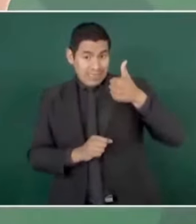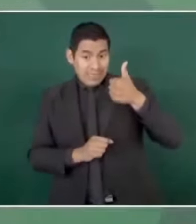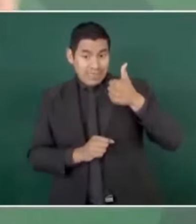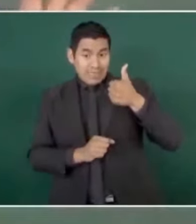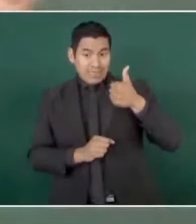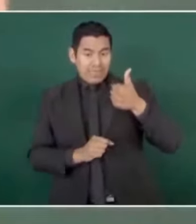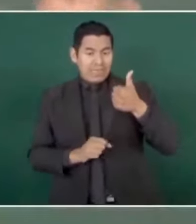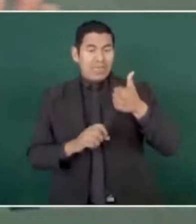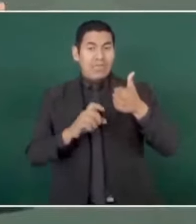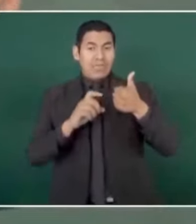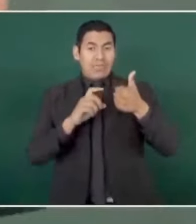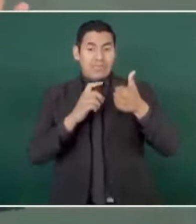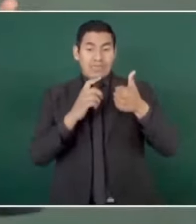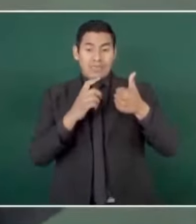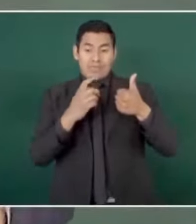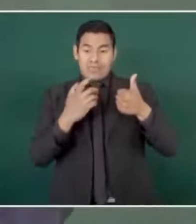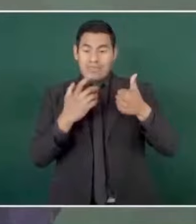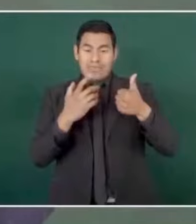cinco,